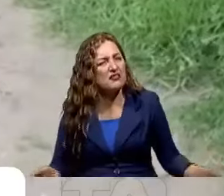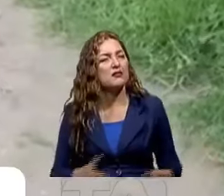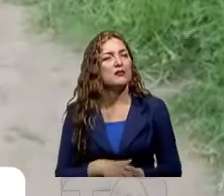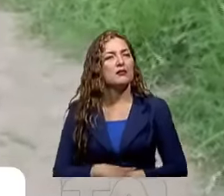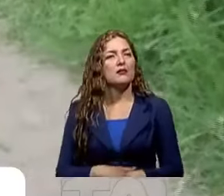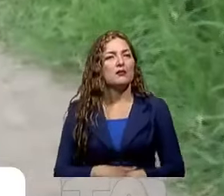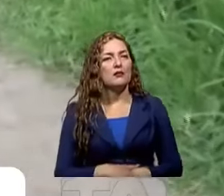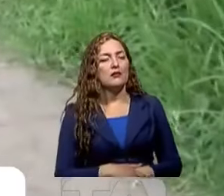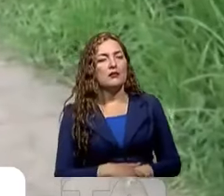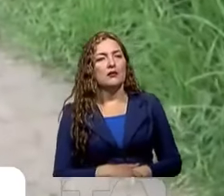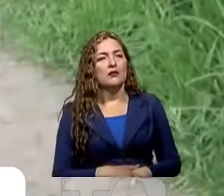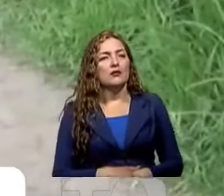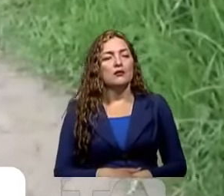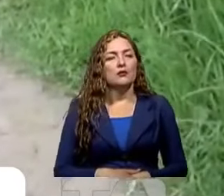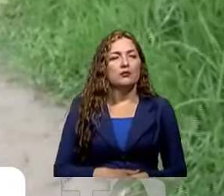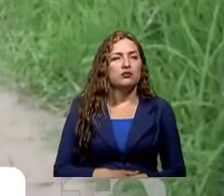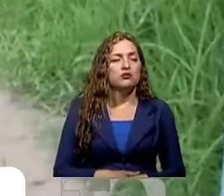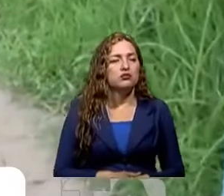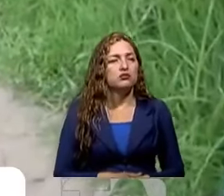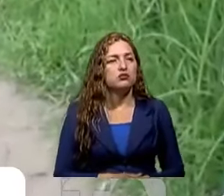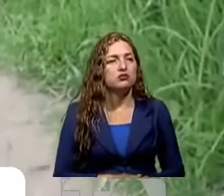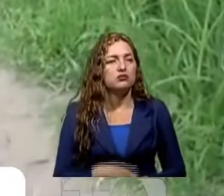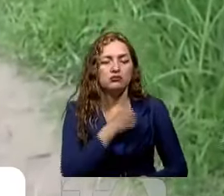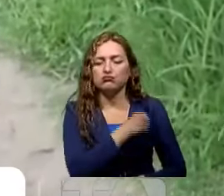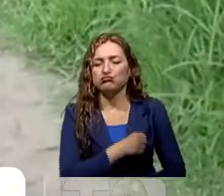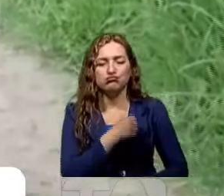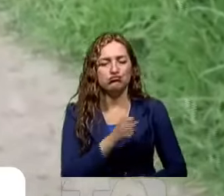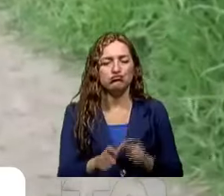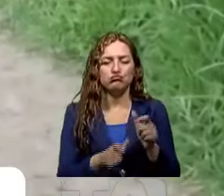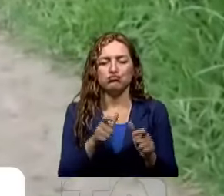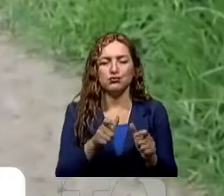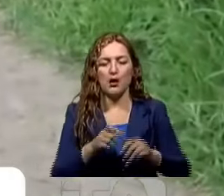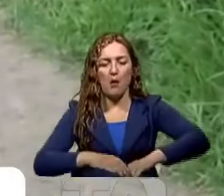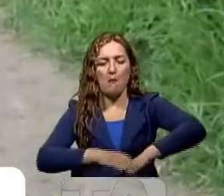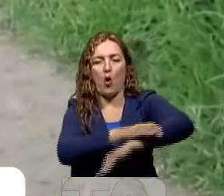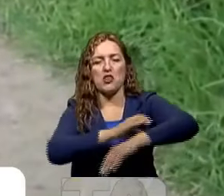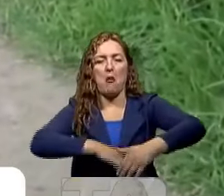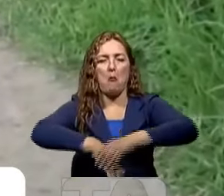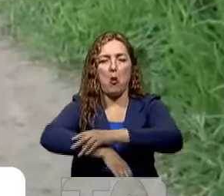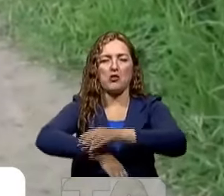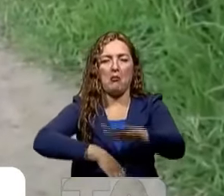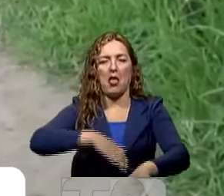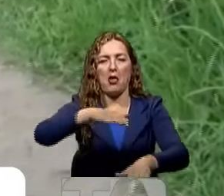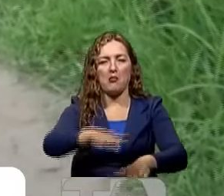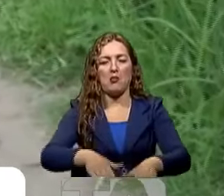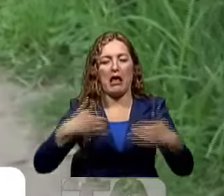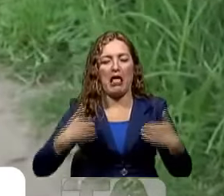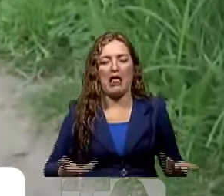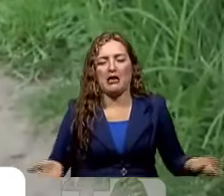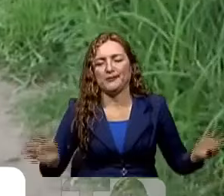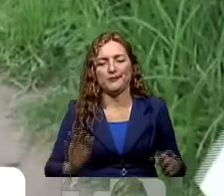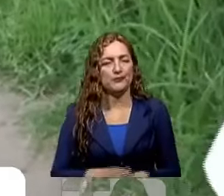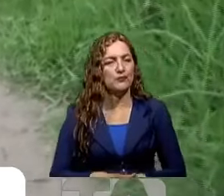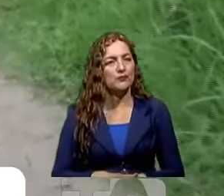montones. Es lamentable, aquí los vecinos literal tienen que salir preparados con botas para no dañar su vestimenta. Vamos a hacer el